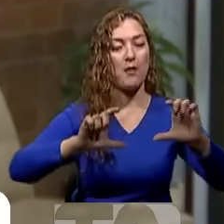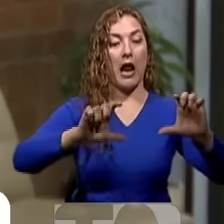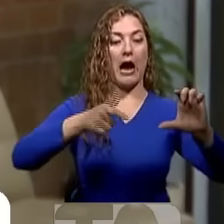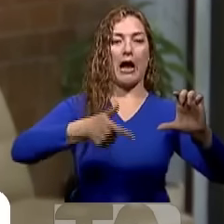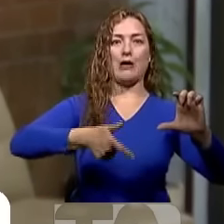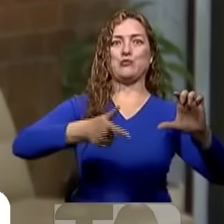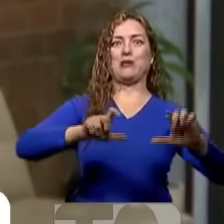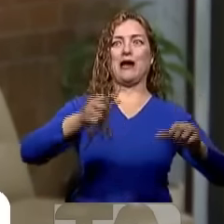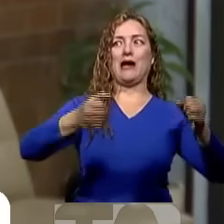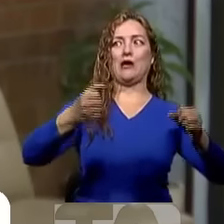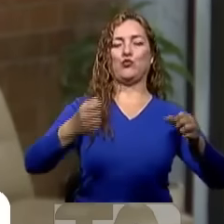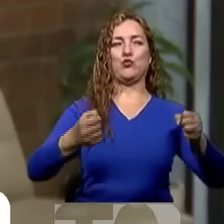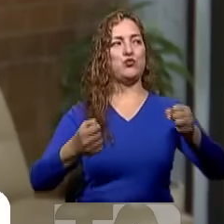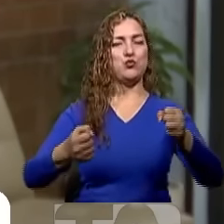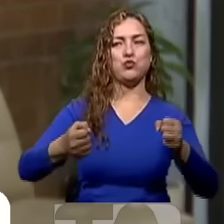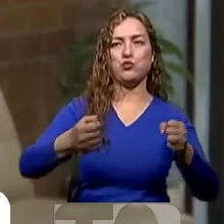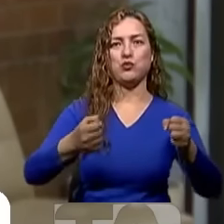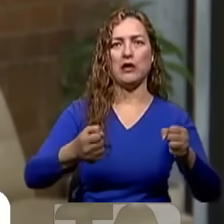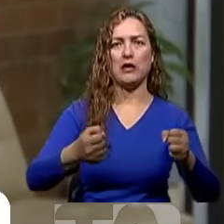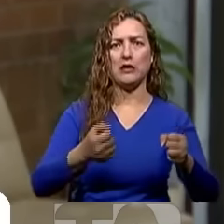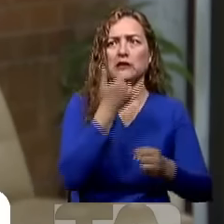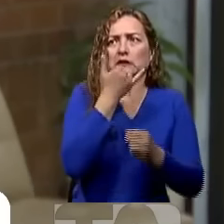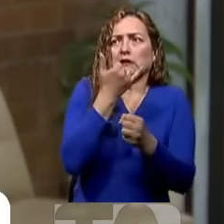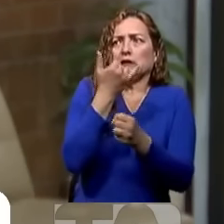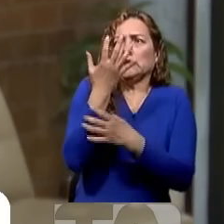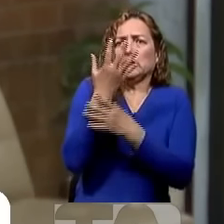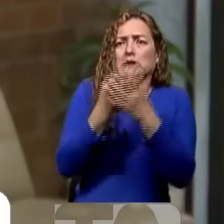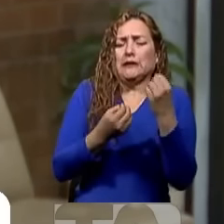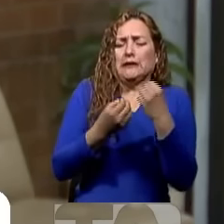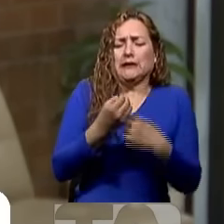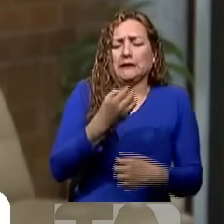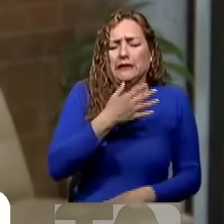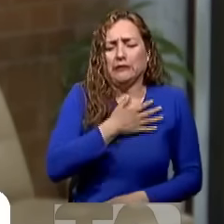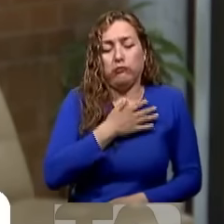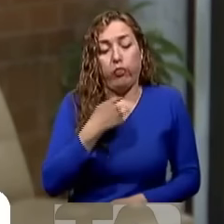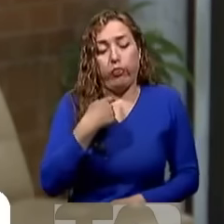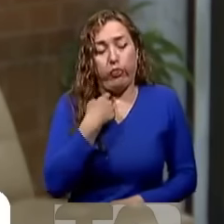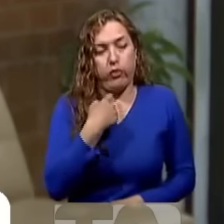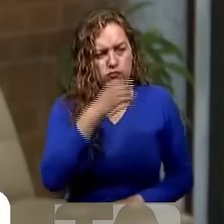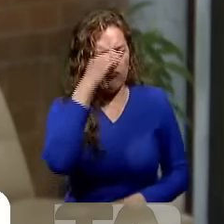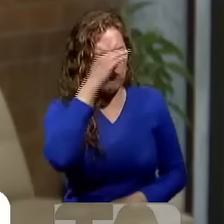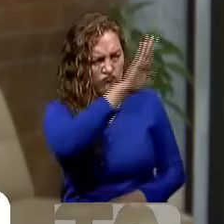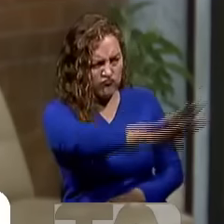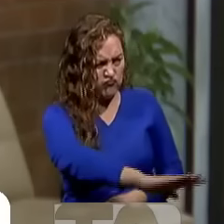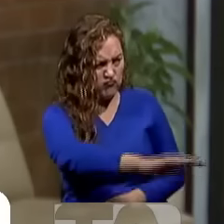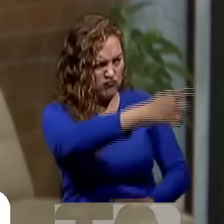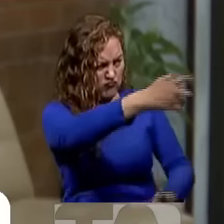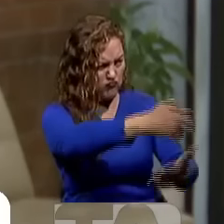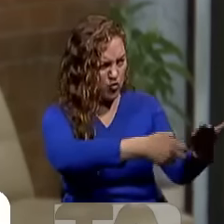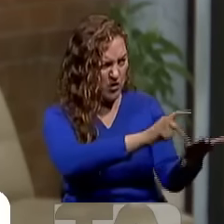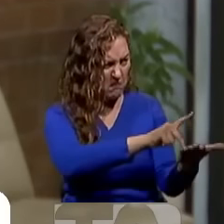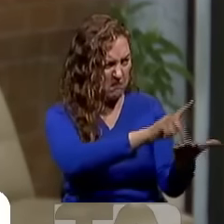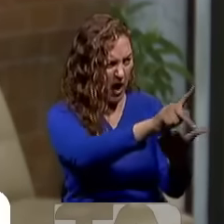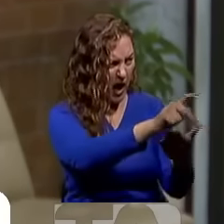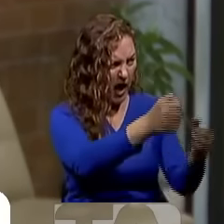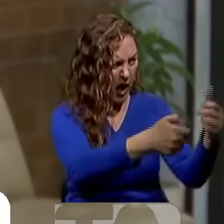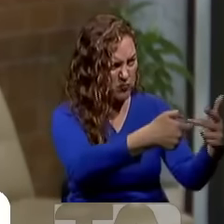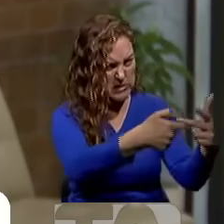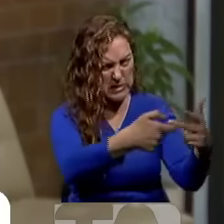la placa. Si es que por A o B no cumplimos de esa norma, tenemos una sanción y tenemos que pagar la multa.